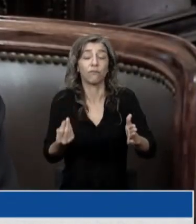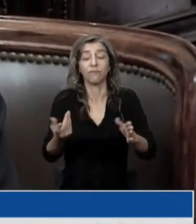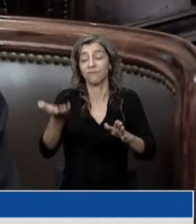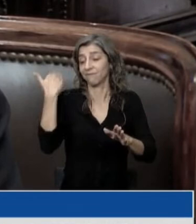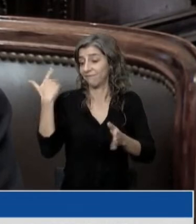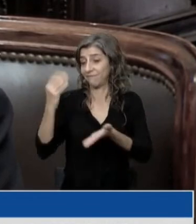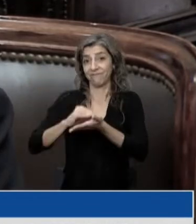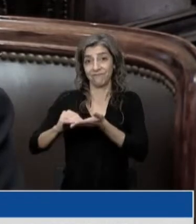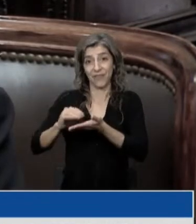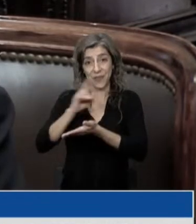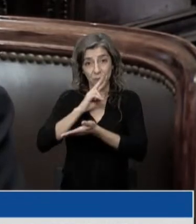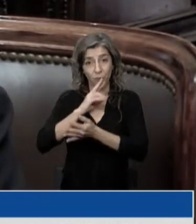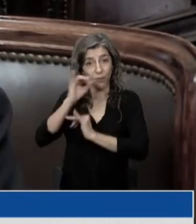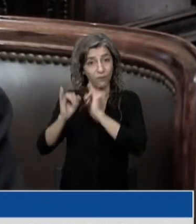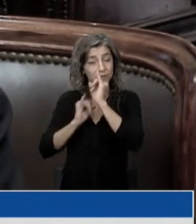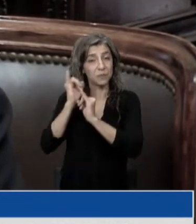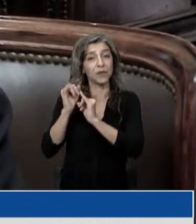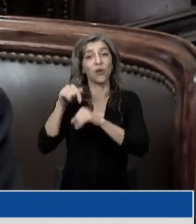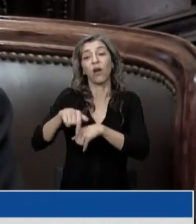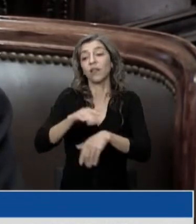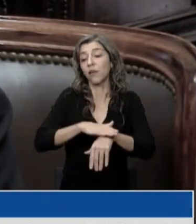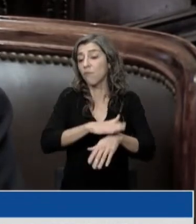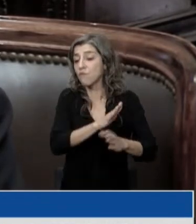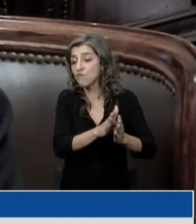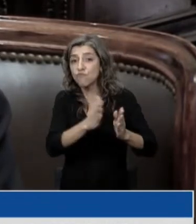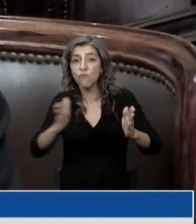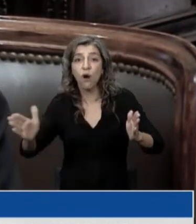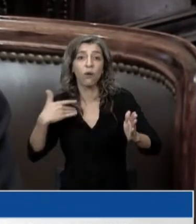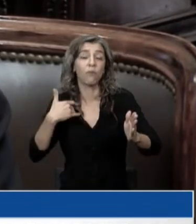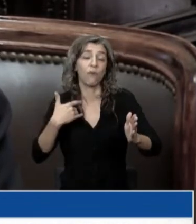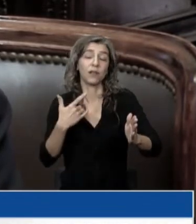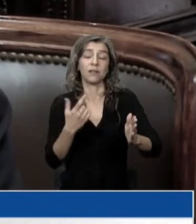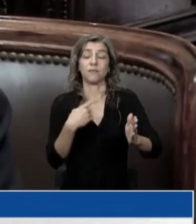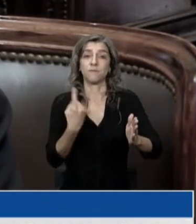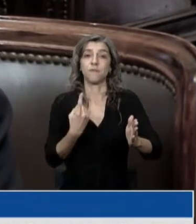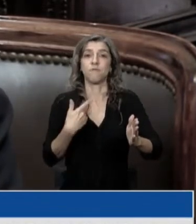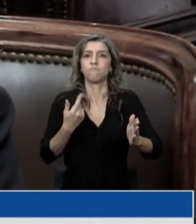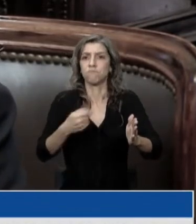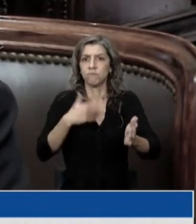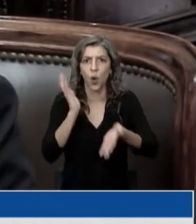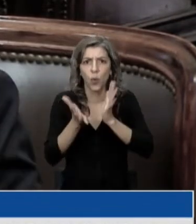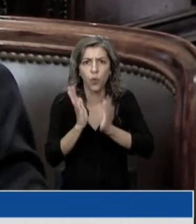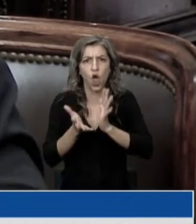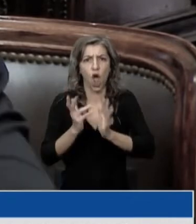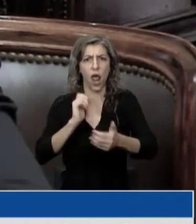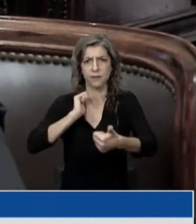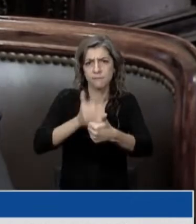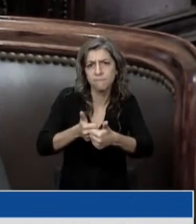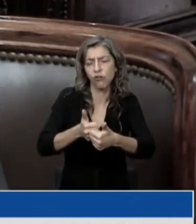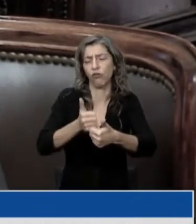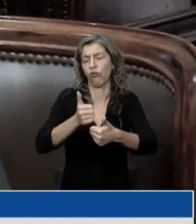diputada preopinante, de este tipo de violencias, de este tipo de acosos, de este tipo de